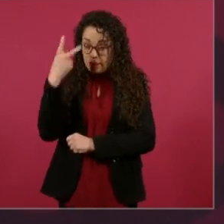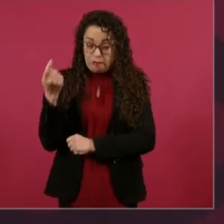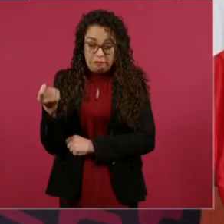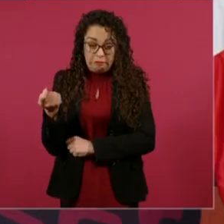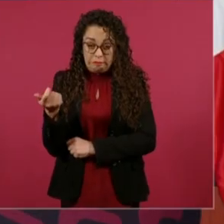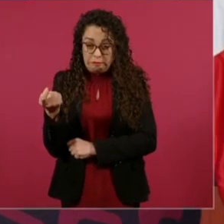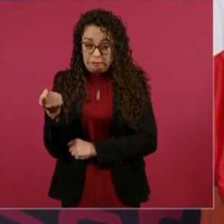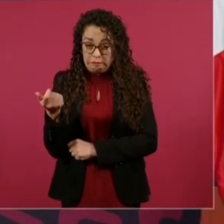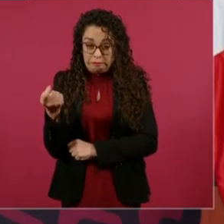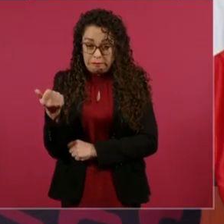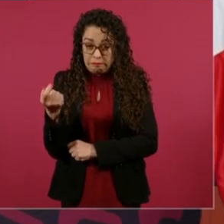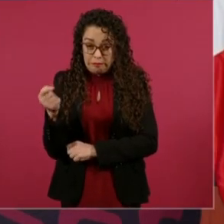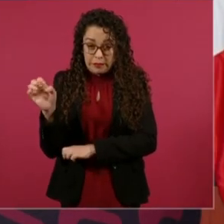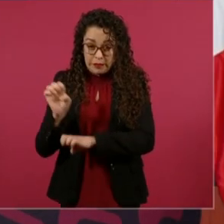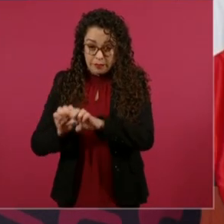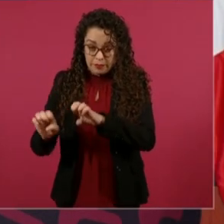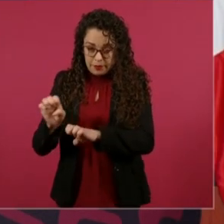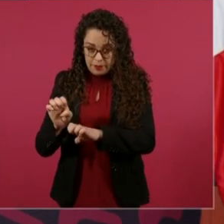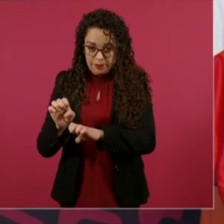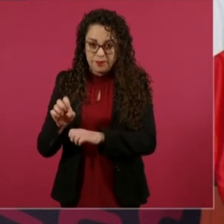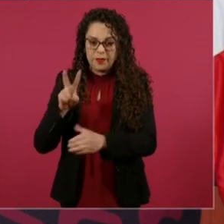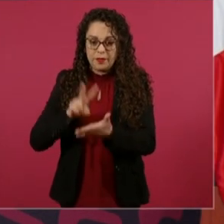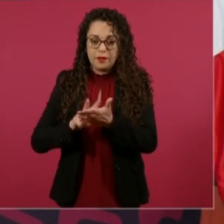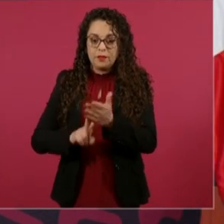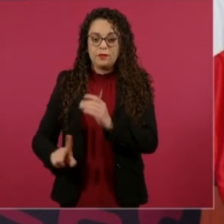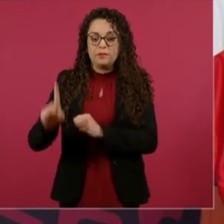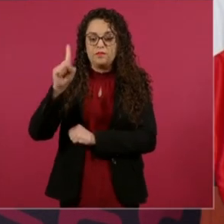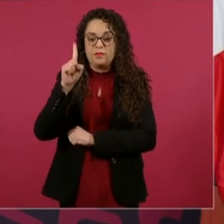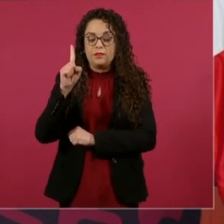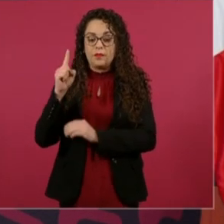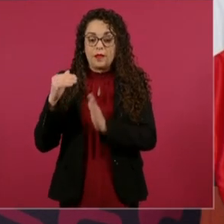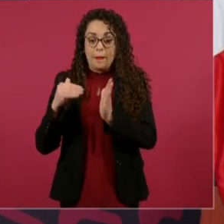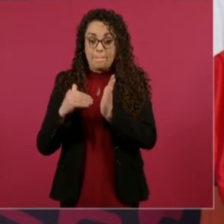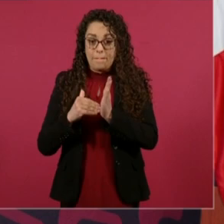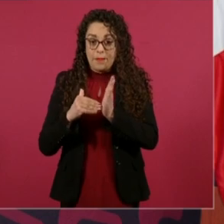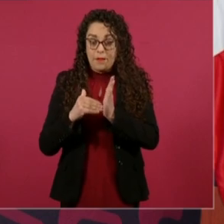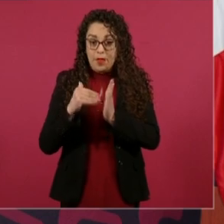Esa misma obra de 1,000 la cobran en 2,000.